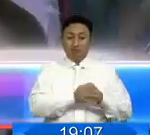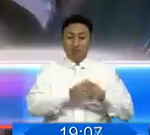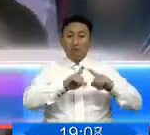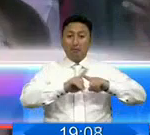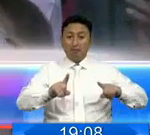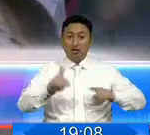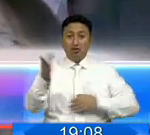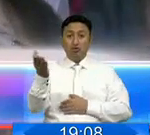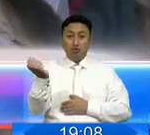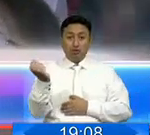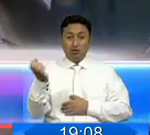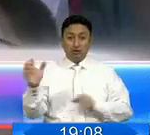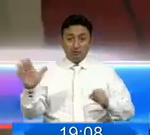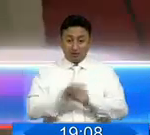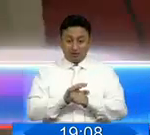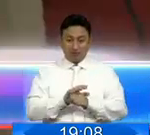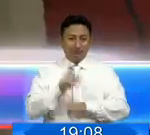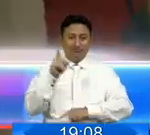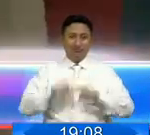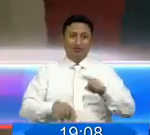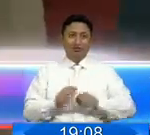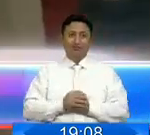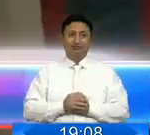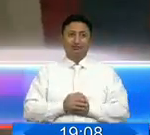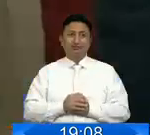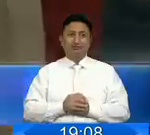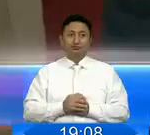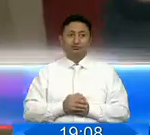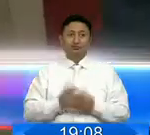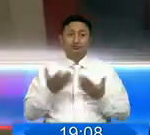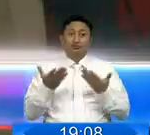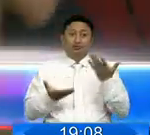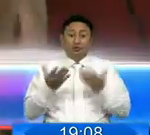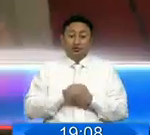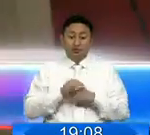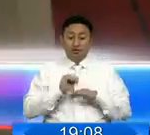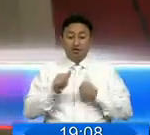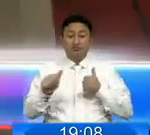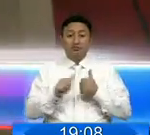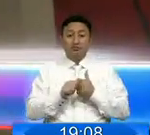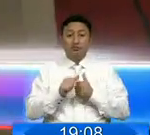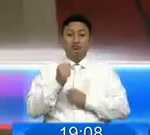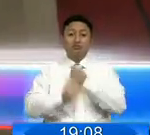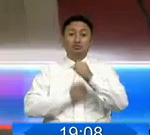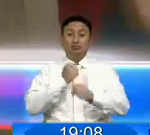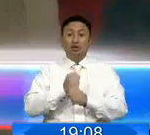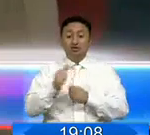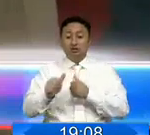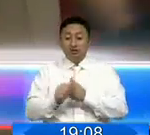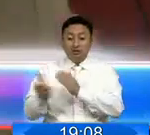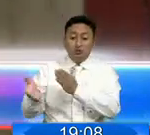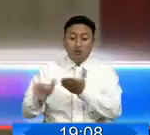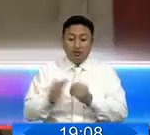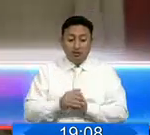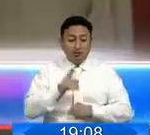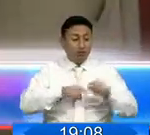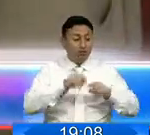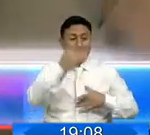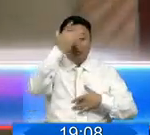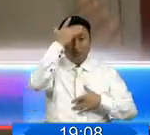gozar de su jubilación completa. Estamos terminando ya quizá nuestros últimos años. Están